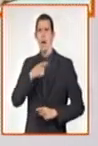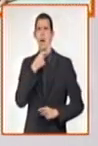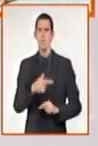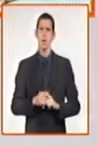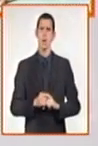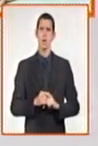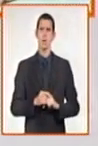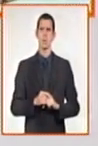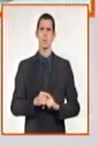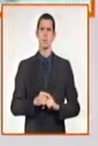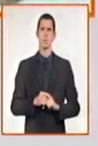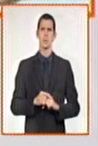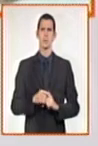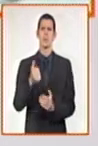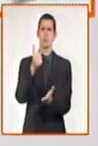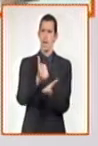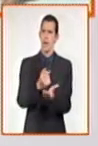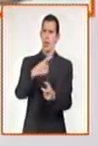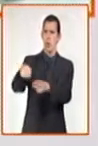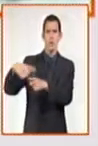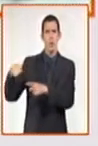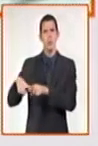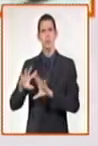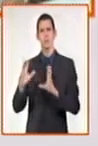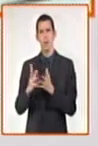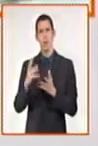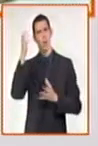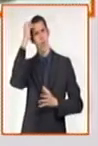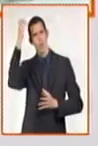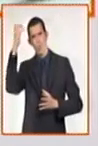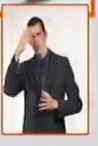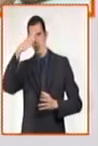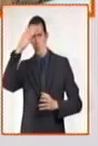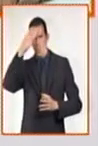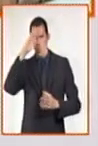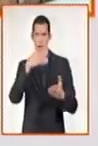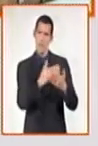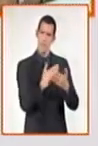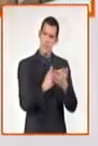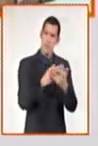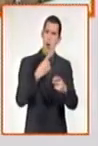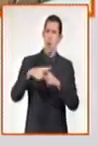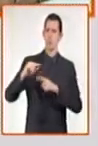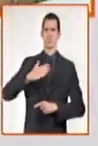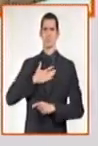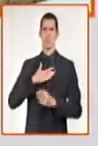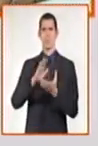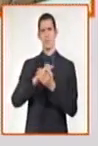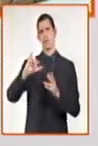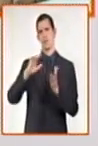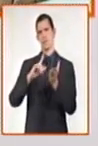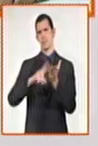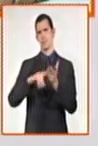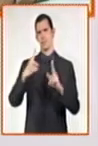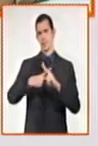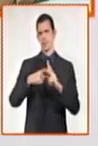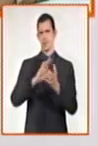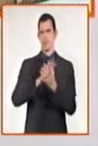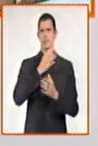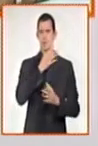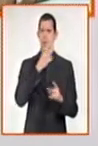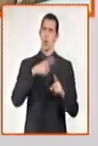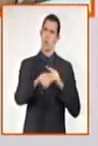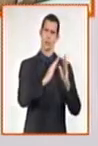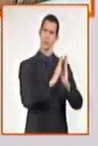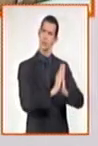estado recibiendo también el apoyo, estatales, no estatales, de mi PYME, también de instituciones religiosas